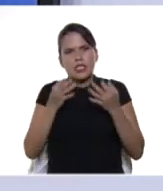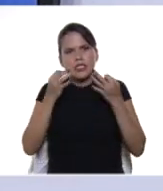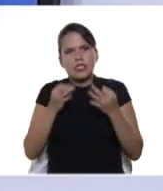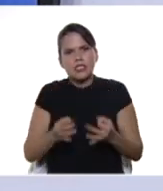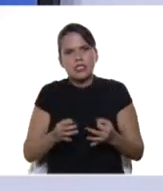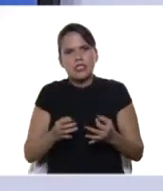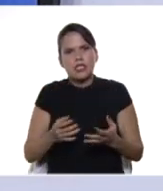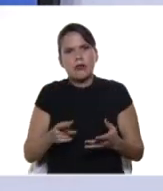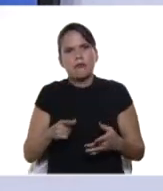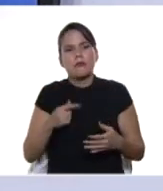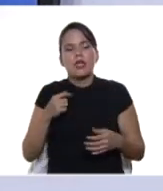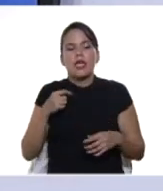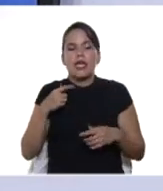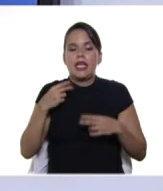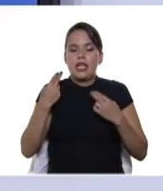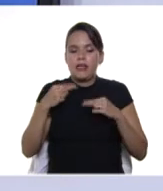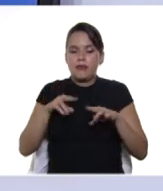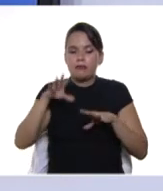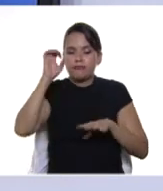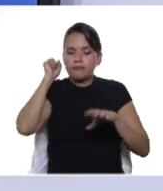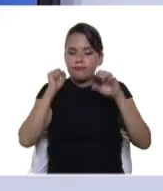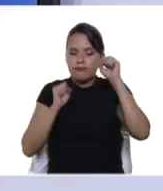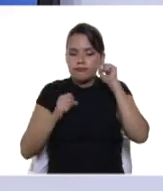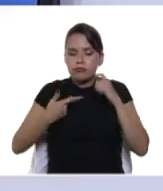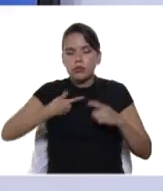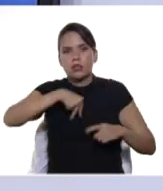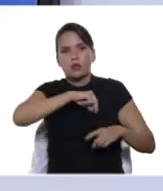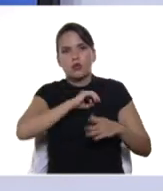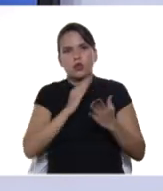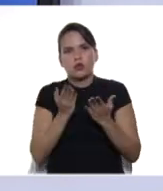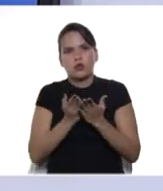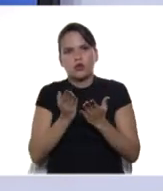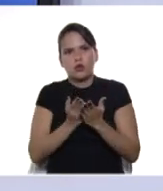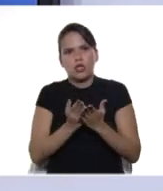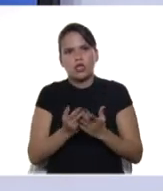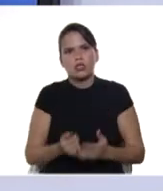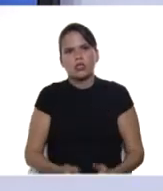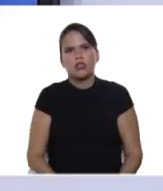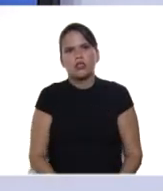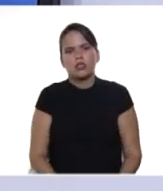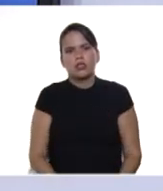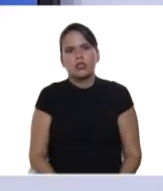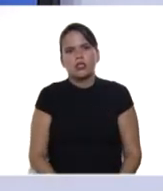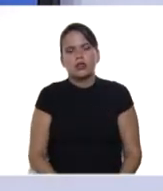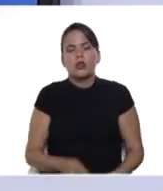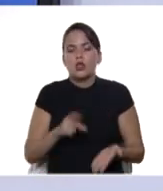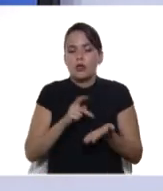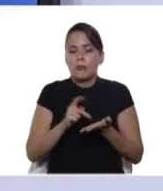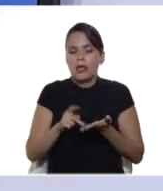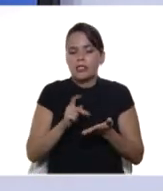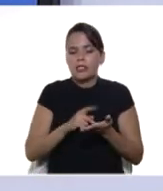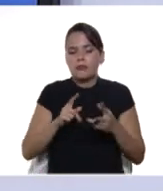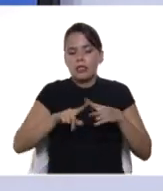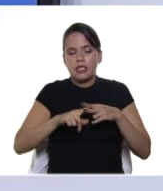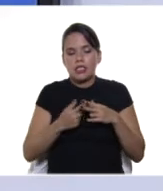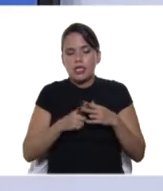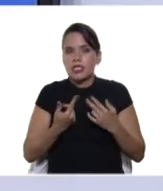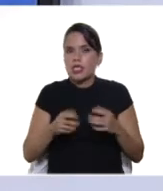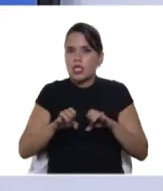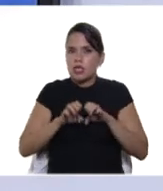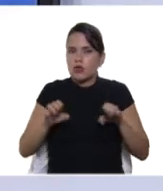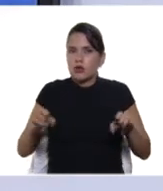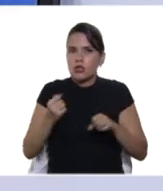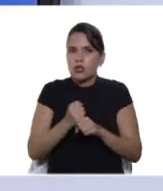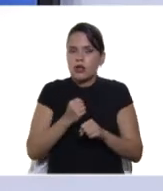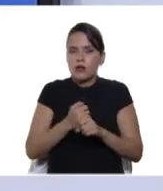cuenta ese ritmo y estilo de aprendizaje de nuestro estudiante, incluso de nuestro participante del taller de educación